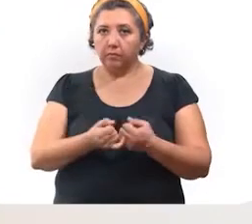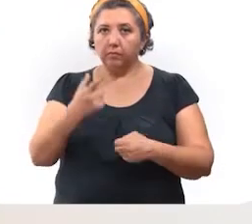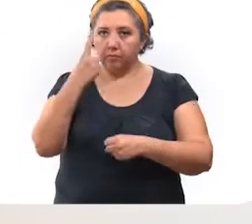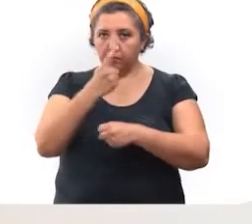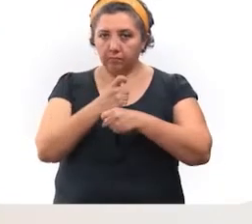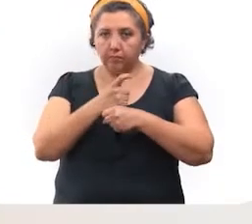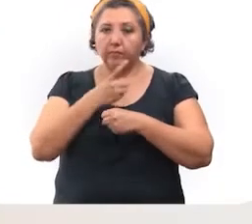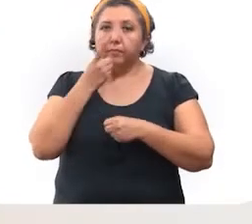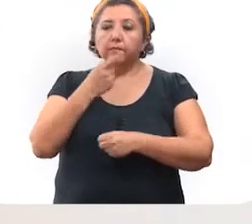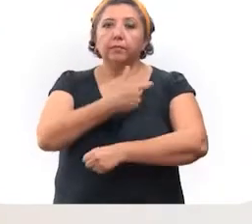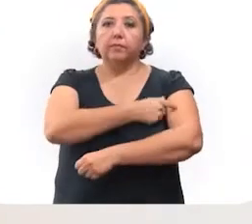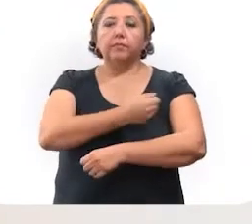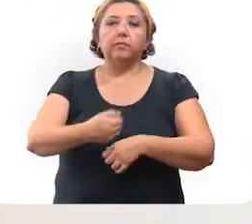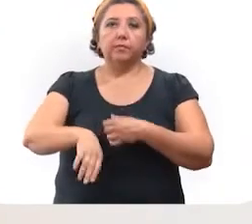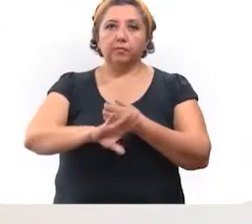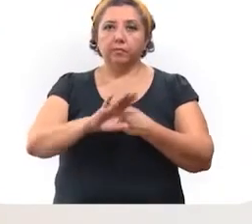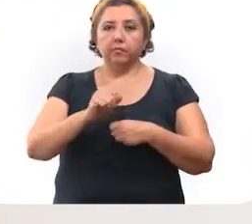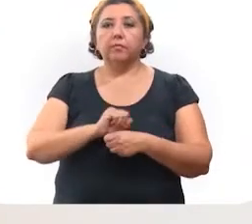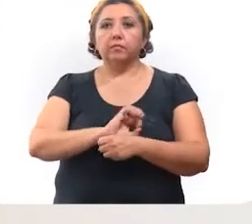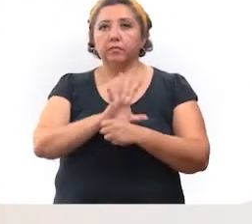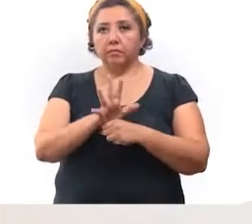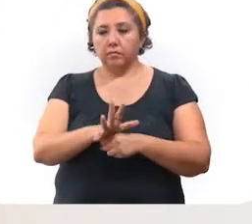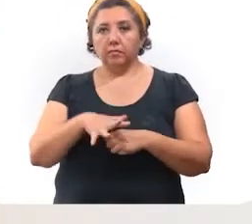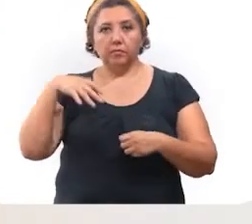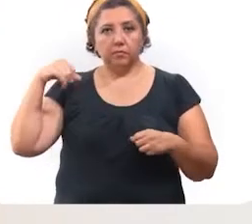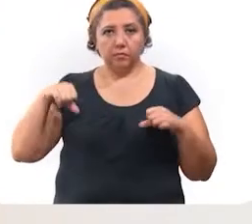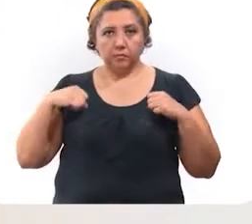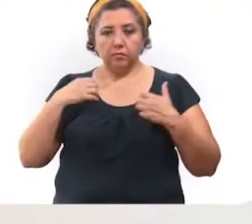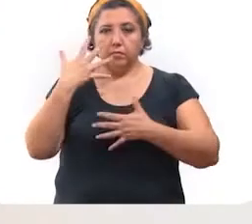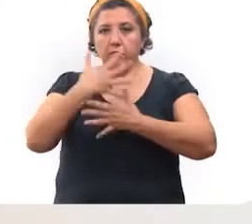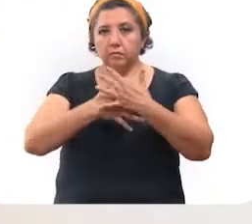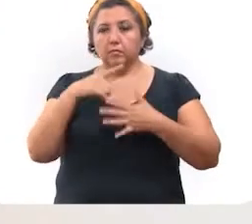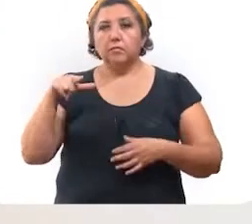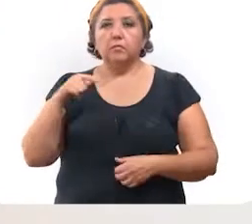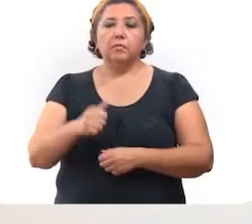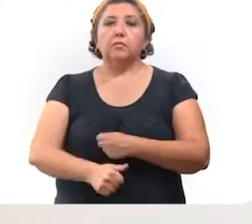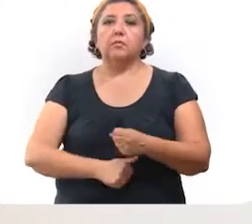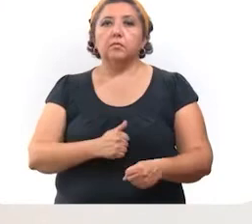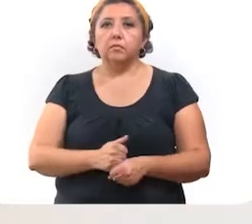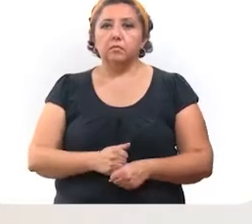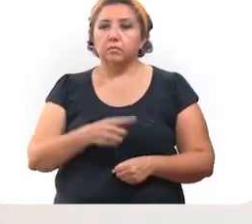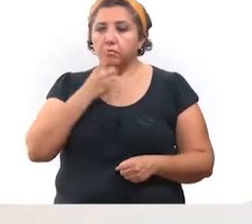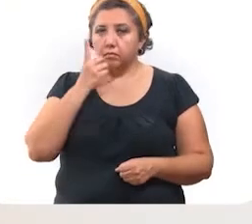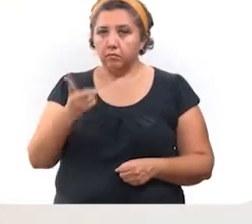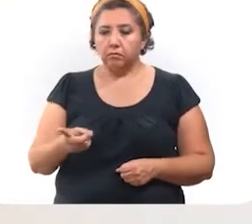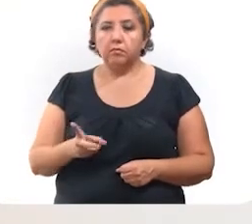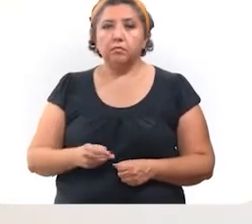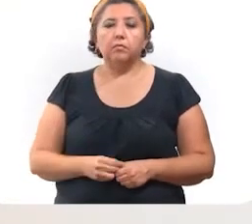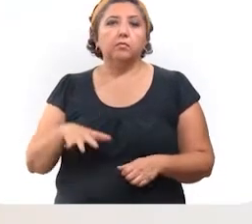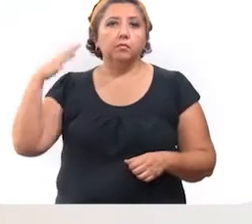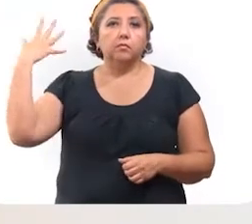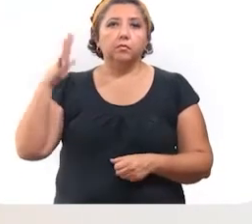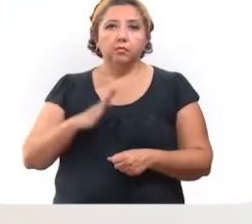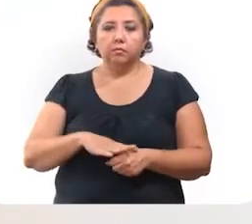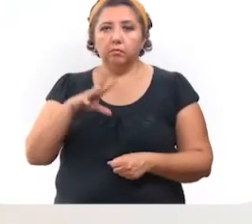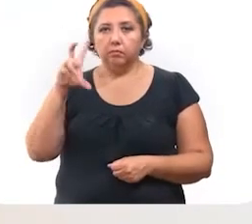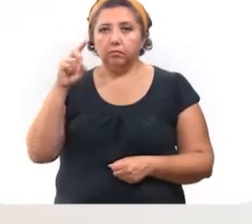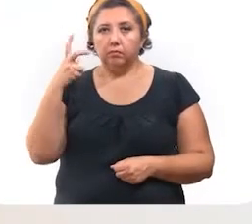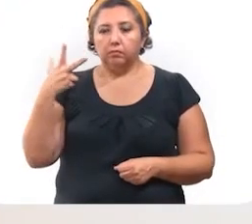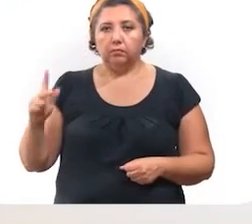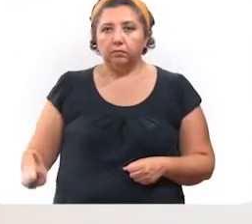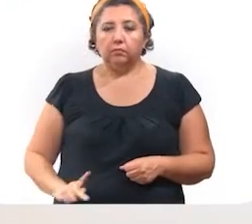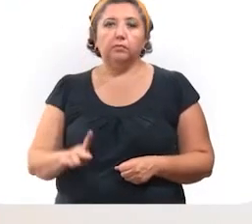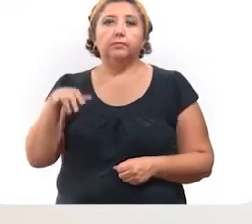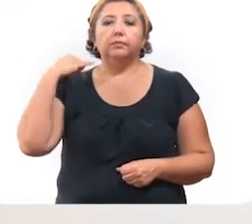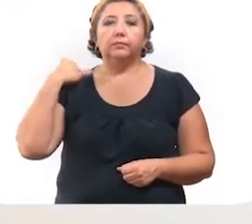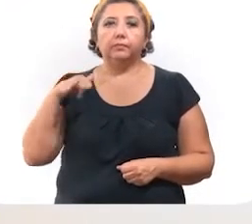la primera dosis de la vacuna contra el coronavirus para adolescentes de 15 a 17 años de edad y el refuerzo a los adultos mayores de 38